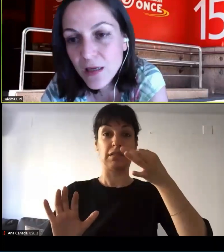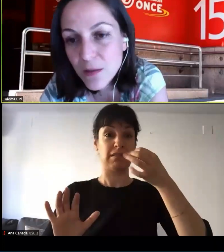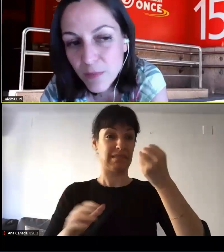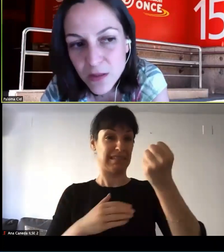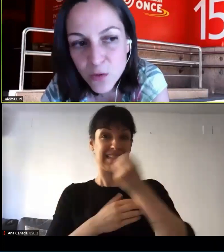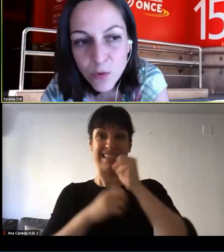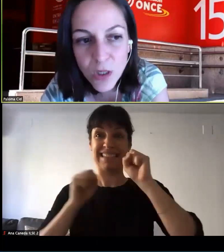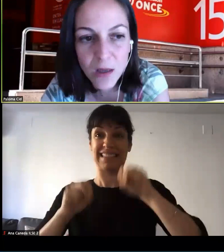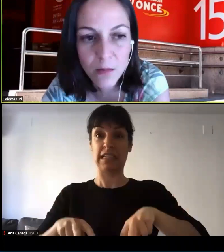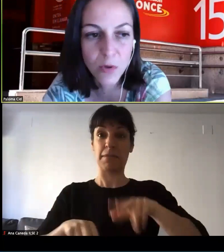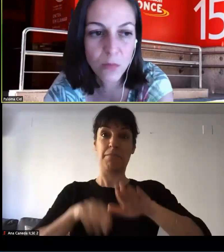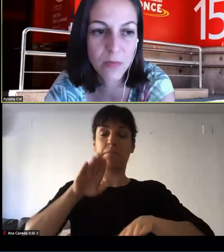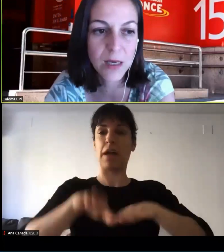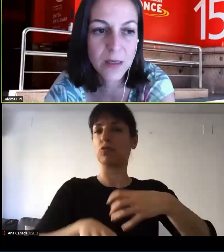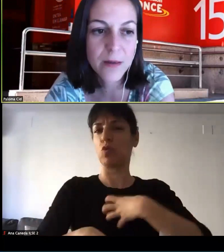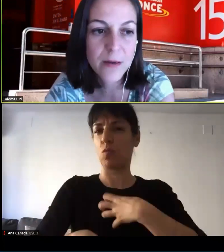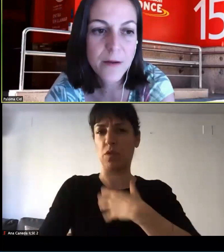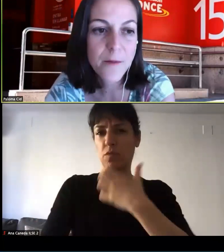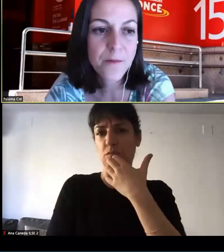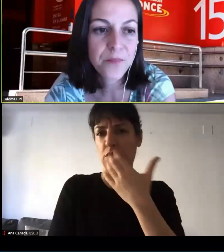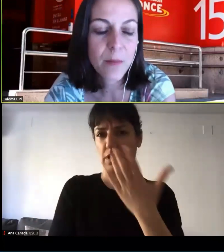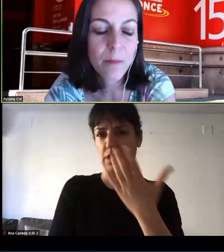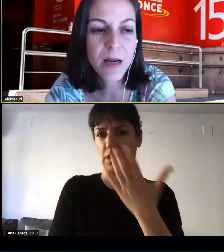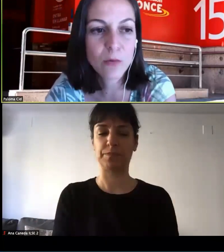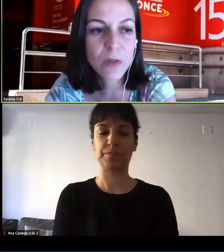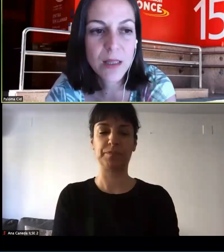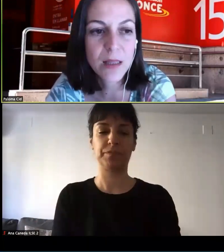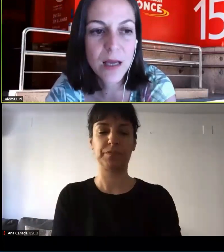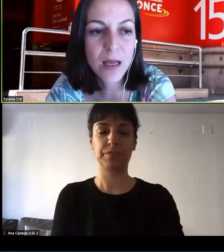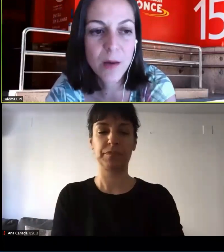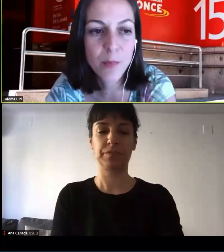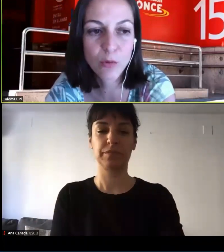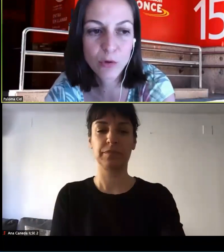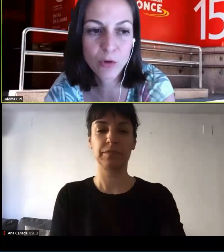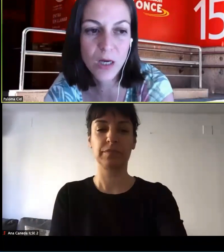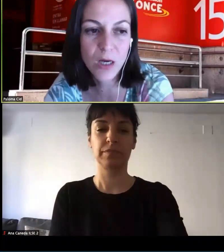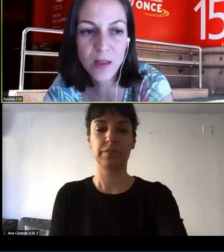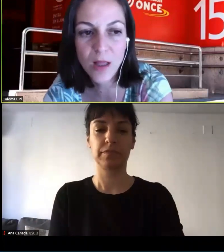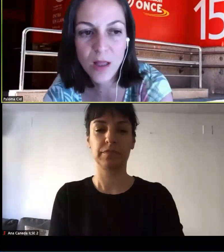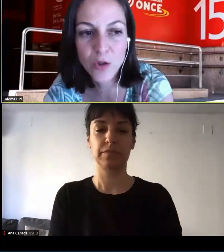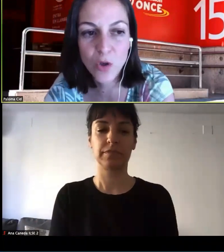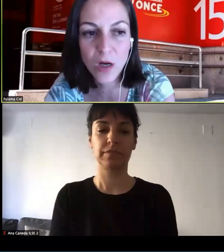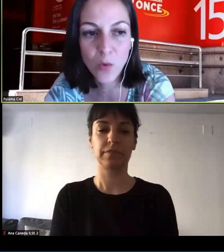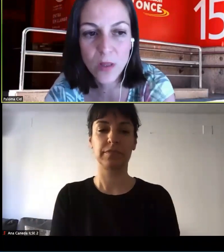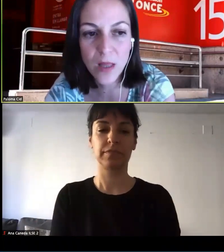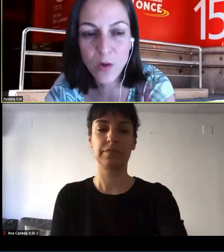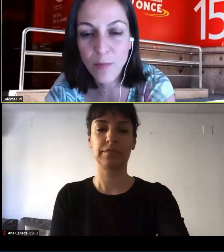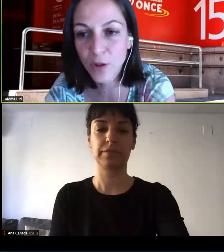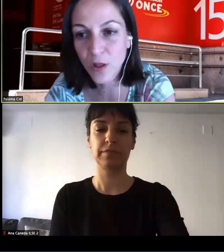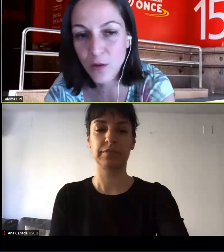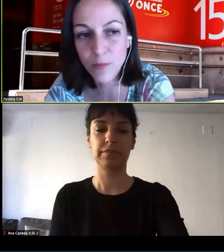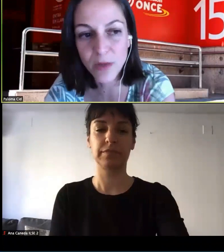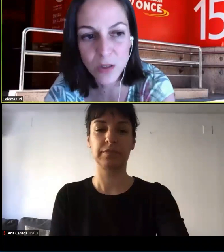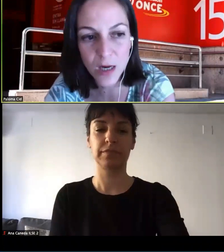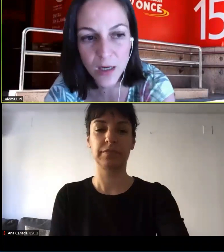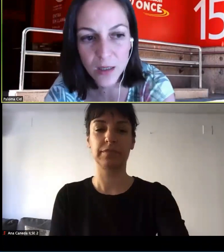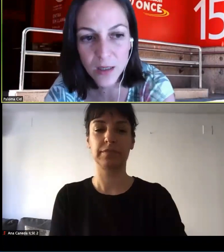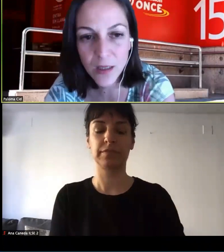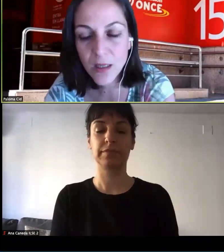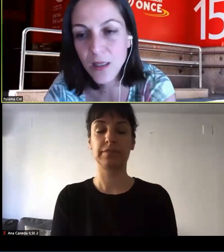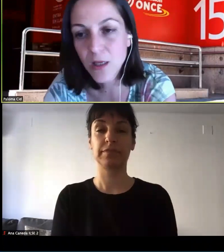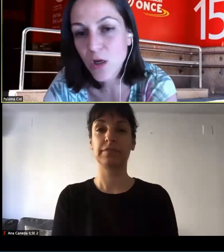dar ese paso, por ejemplo, ¿vale? Van a utilizar productos relacionados con el cuidado y la protección